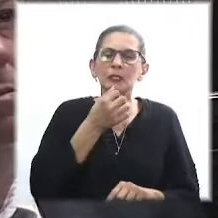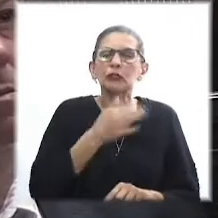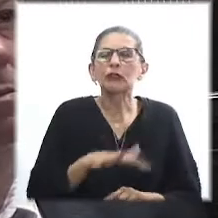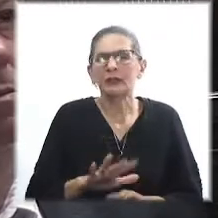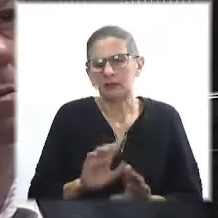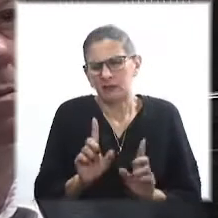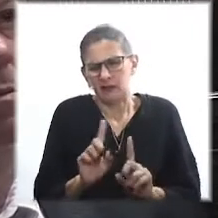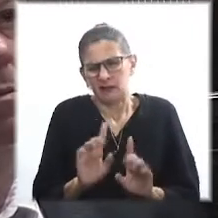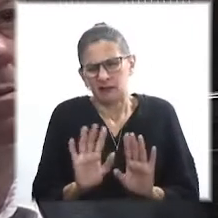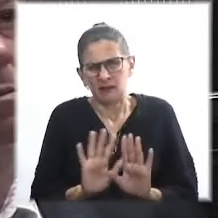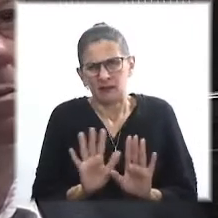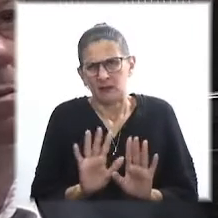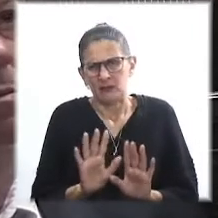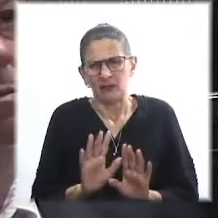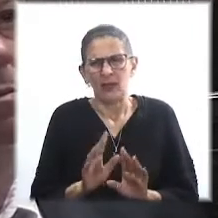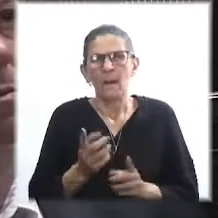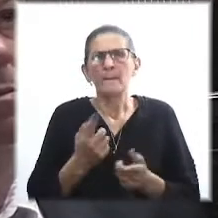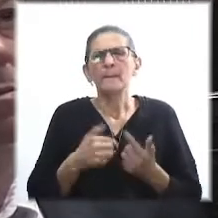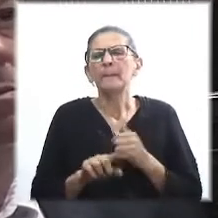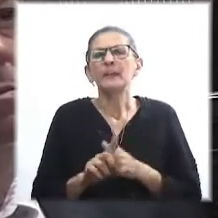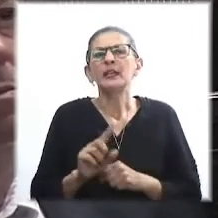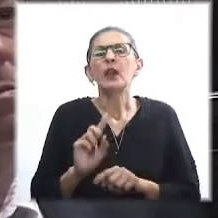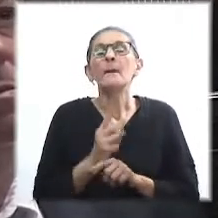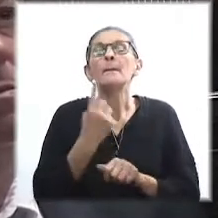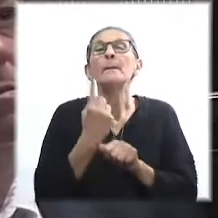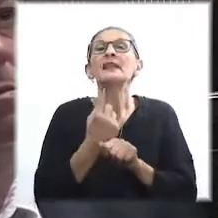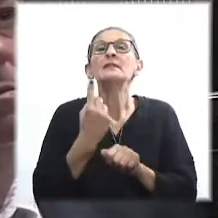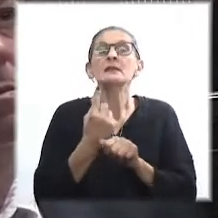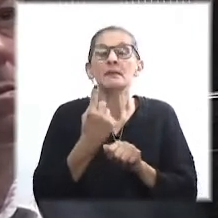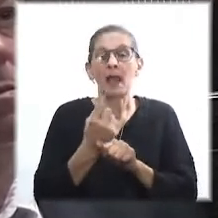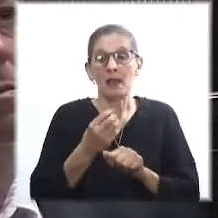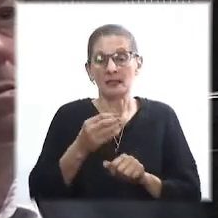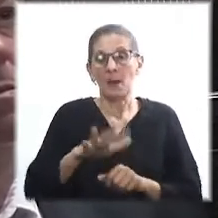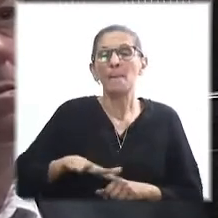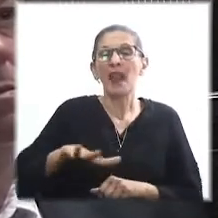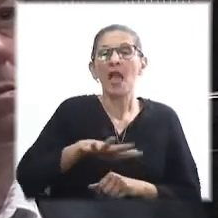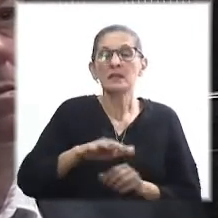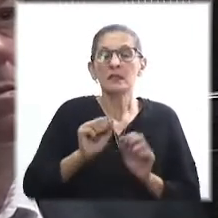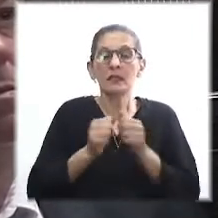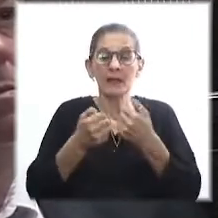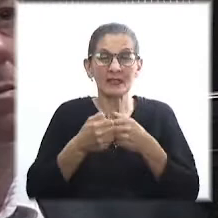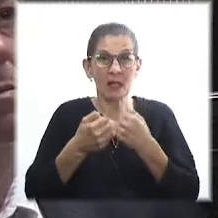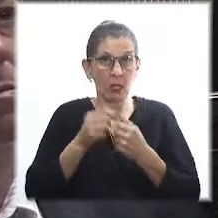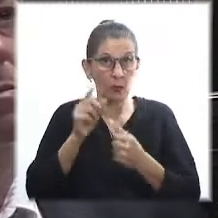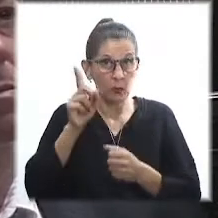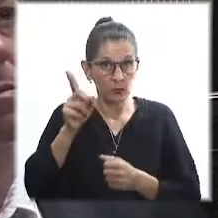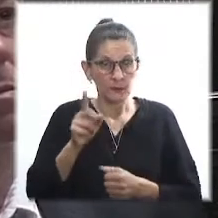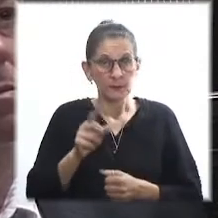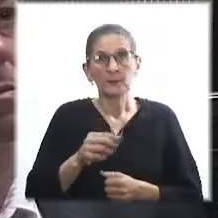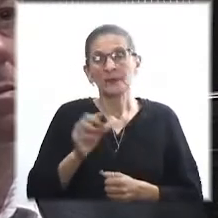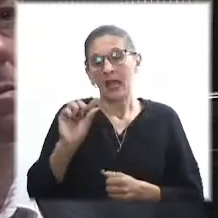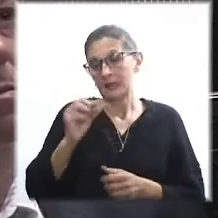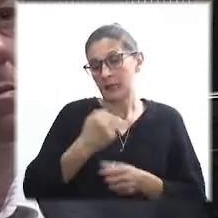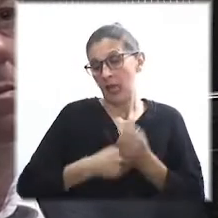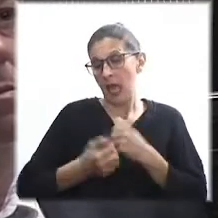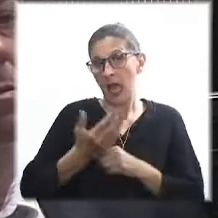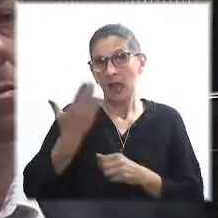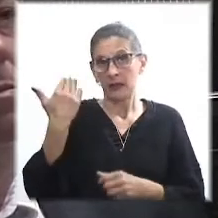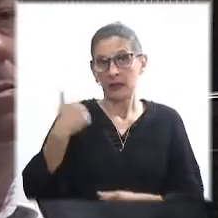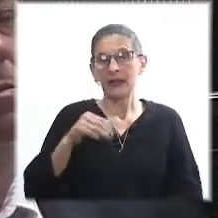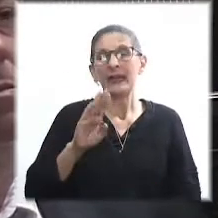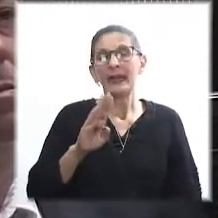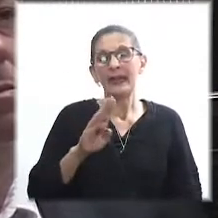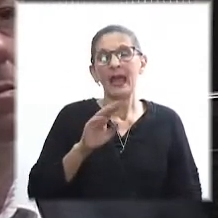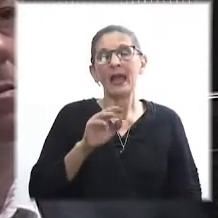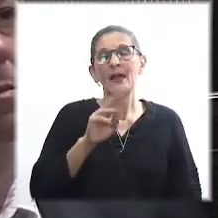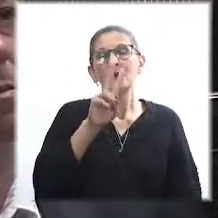corresponde, pero una de las principales plazas de Paysandú era hasta hace unos años la Plaza Venancio